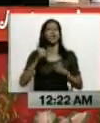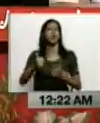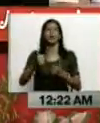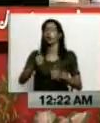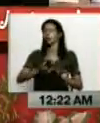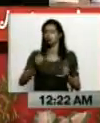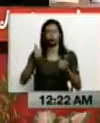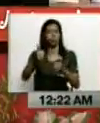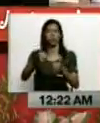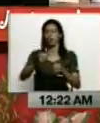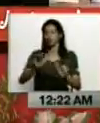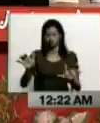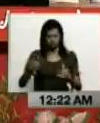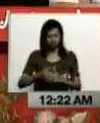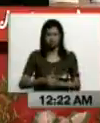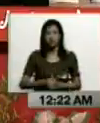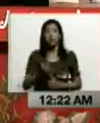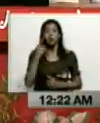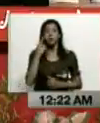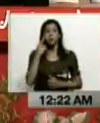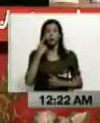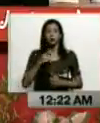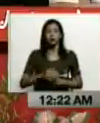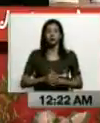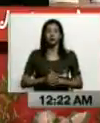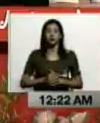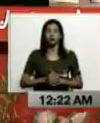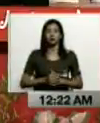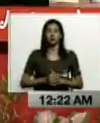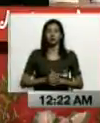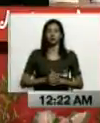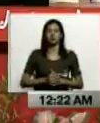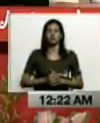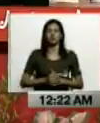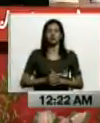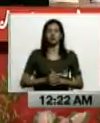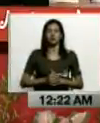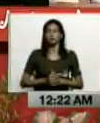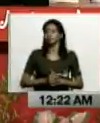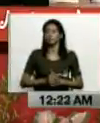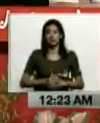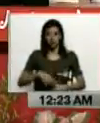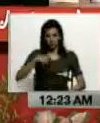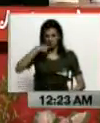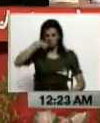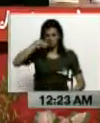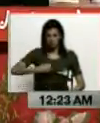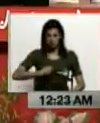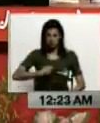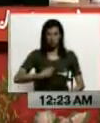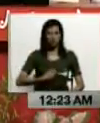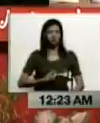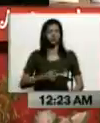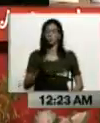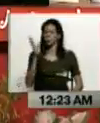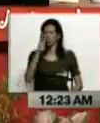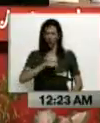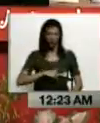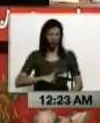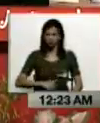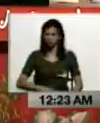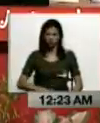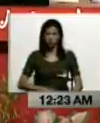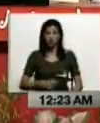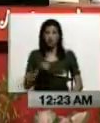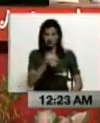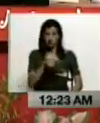tú quieras escuchen escuchen lo que es que verdad no tienen coraje